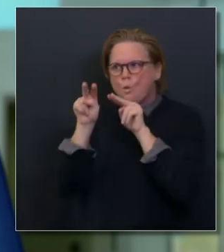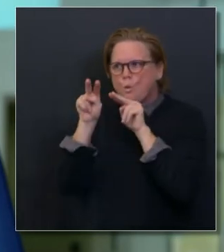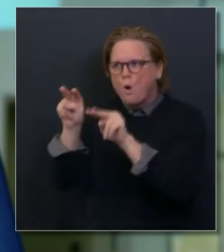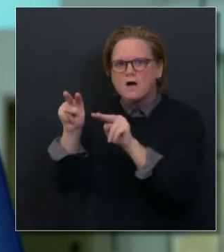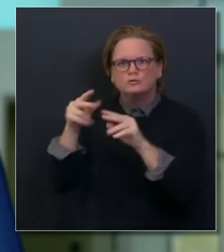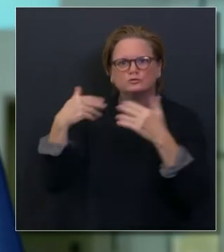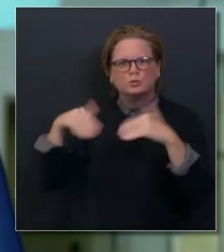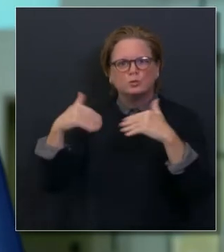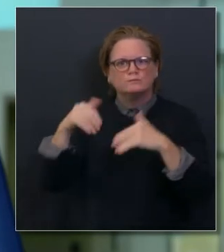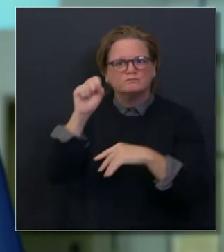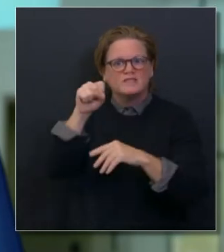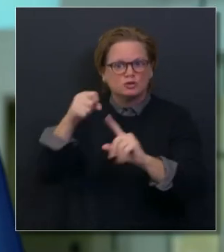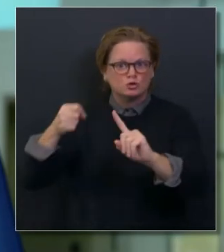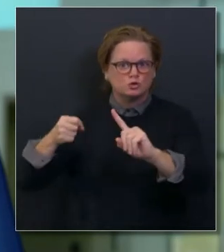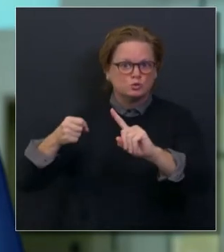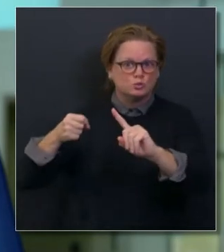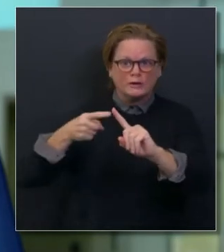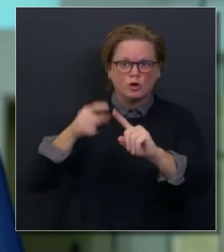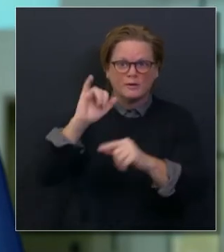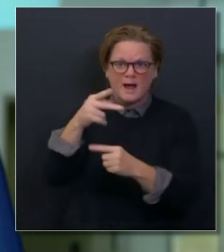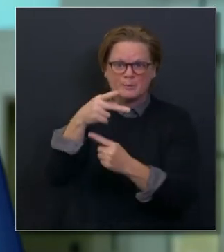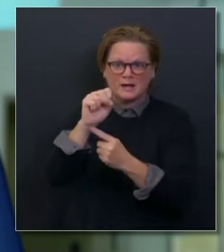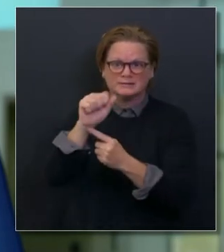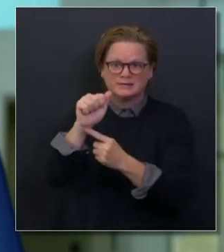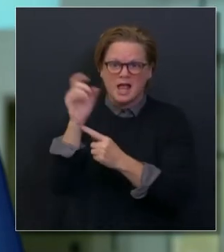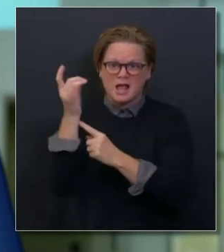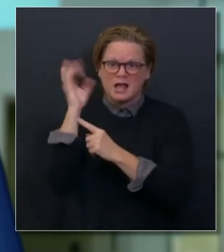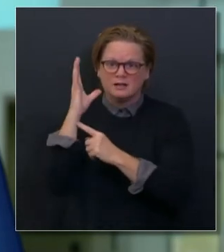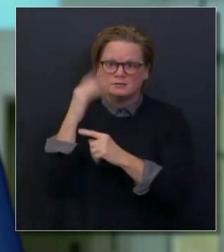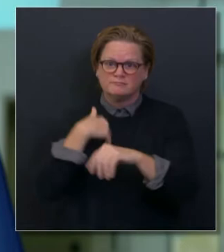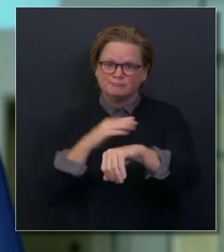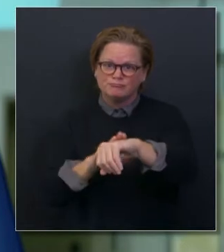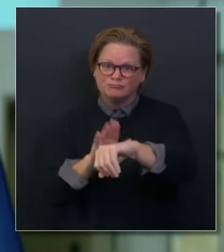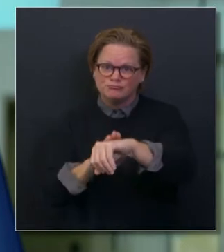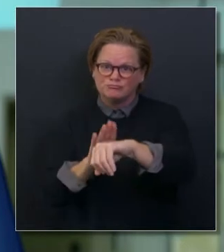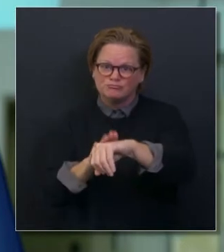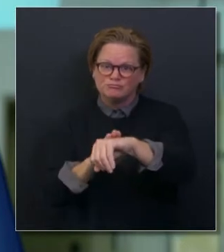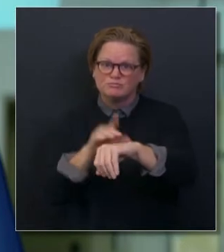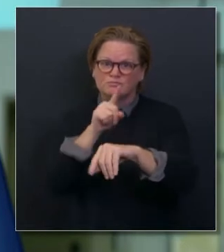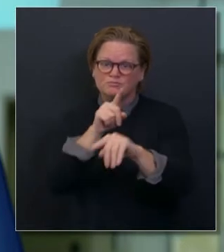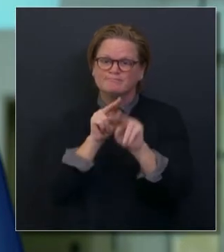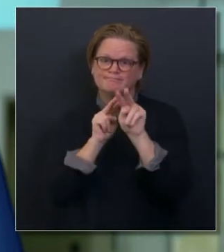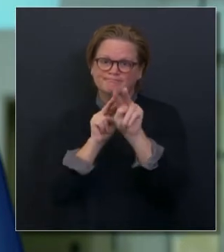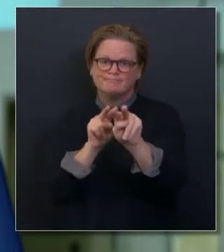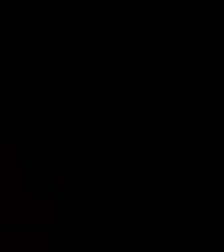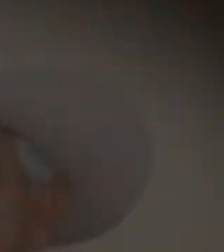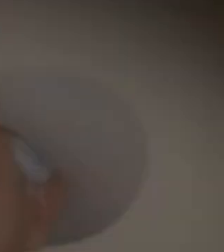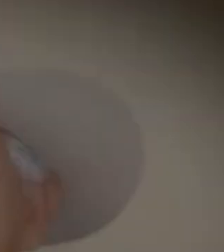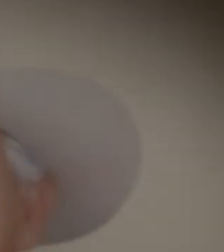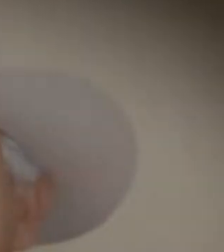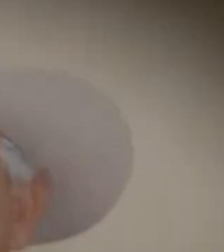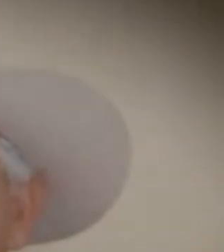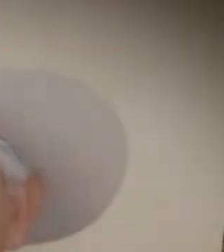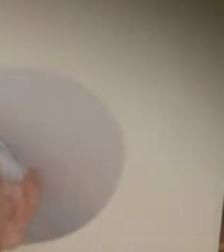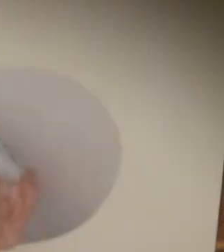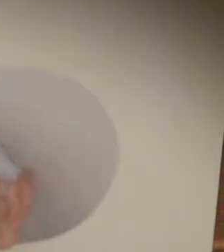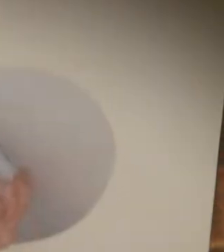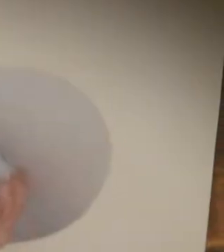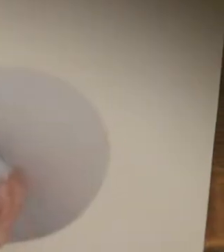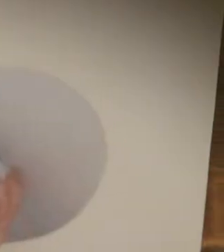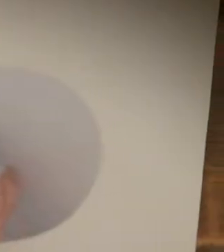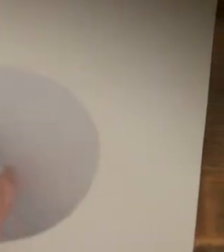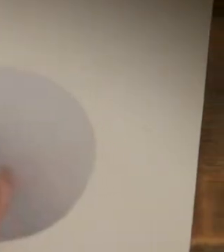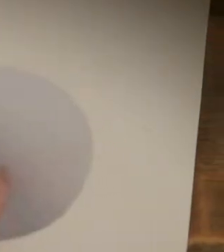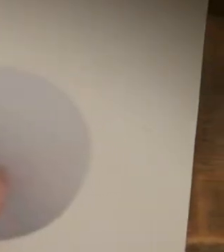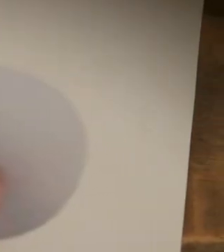público emotivo, pero queremos aumentar la concienciación del público. Así que, por favor, hagan favor de ver este anuncio.